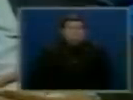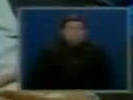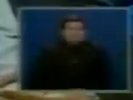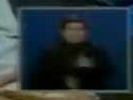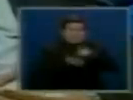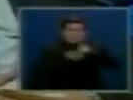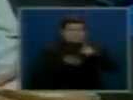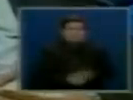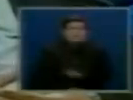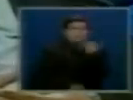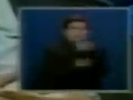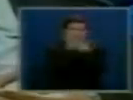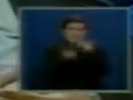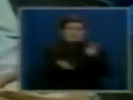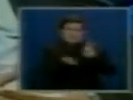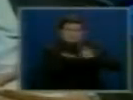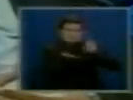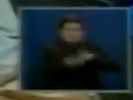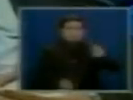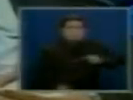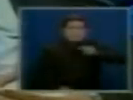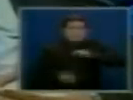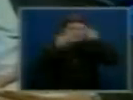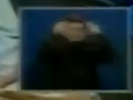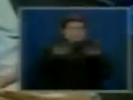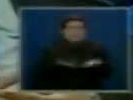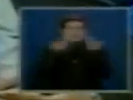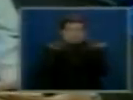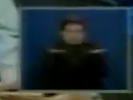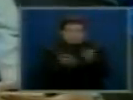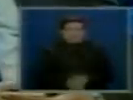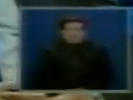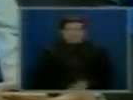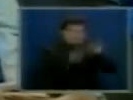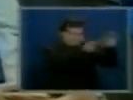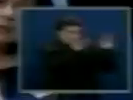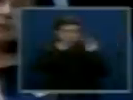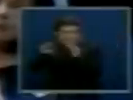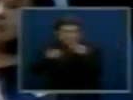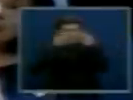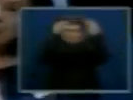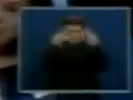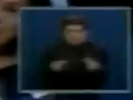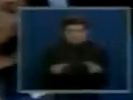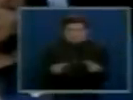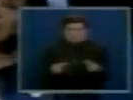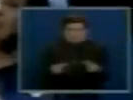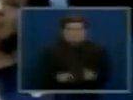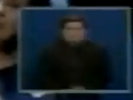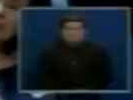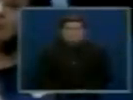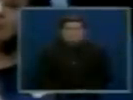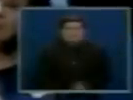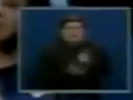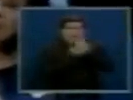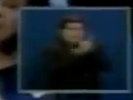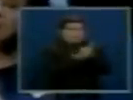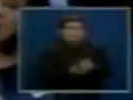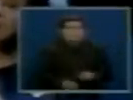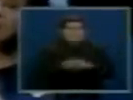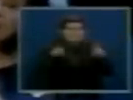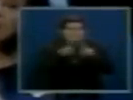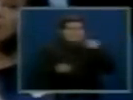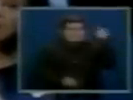y exoneraciones que otorga el Ministerio de Hacienda, las transferencias presupuestarias, las becas y los bonos que el